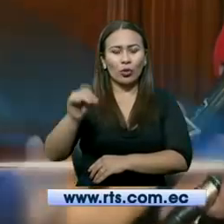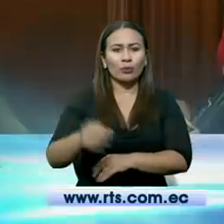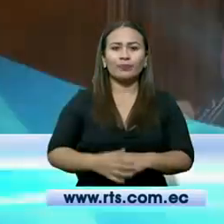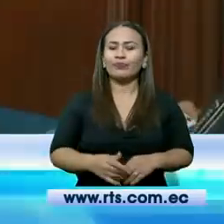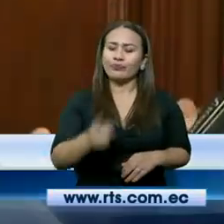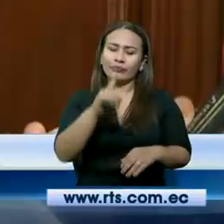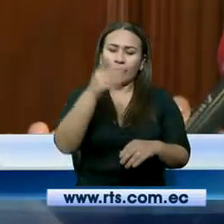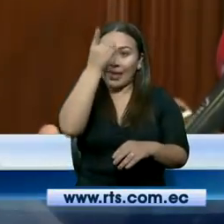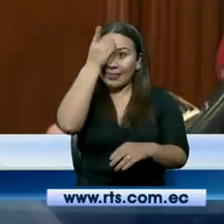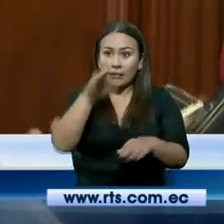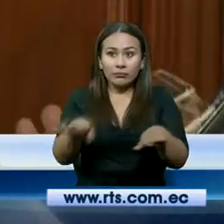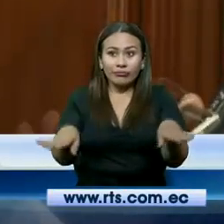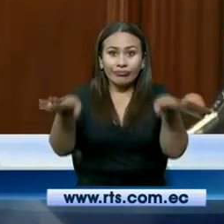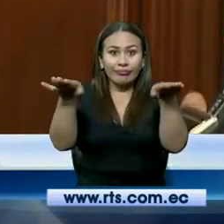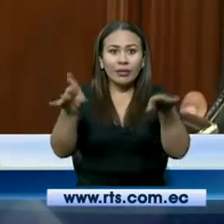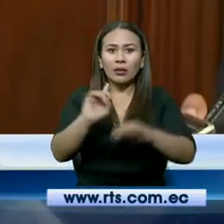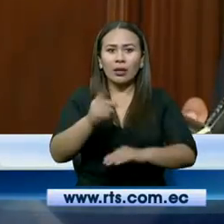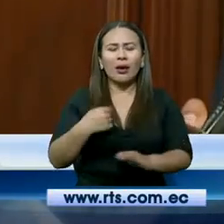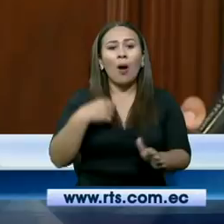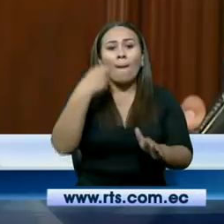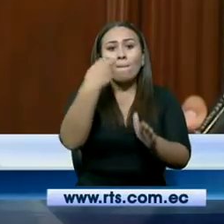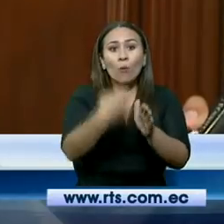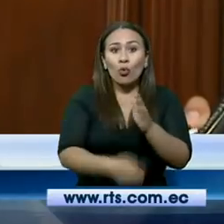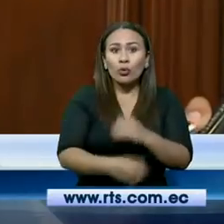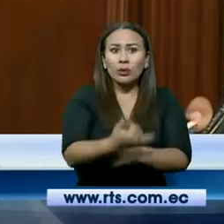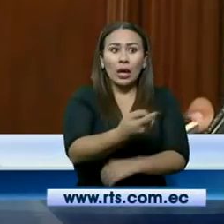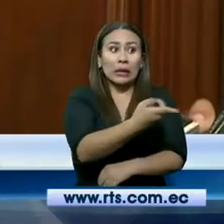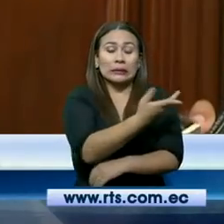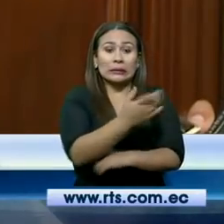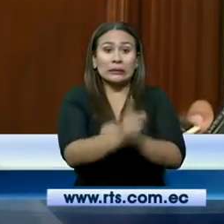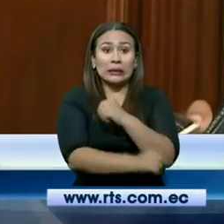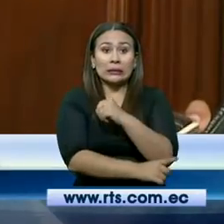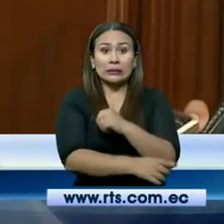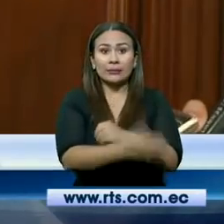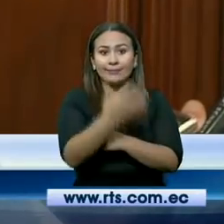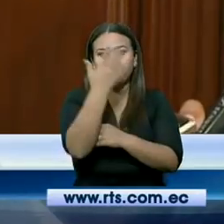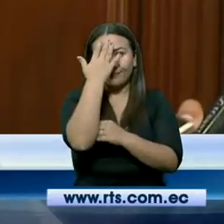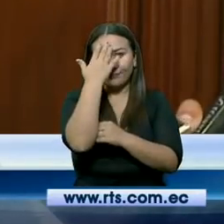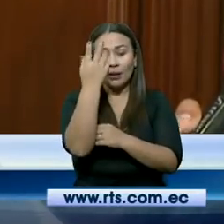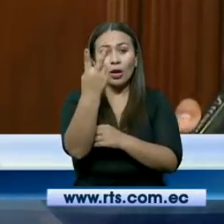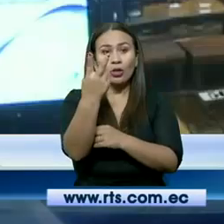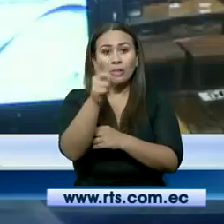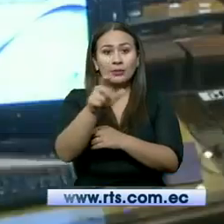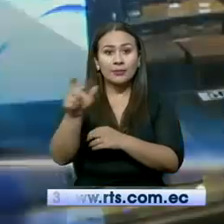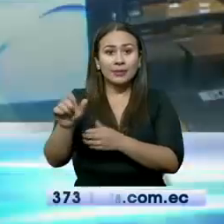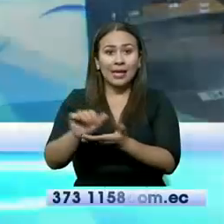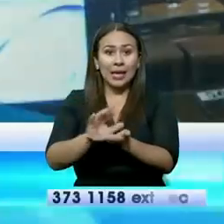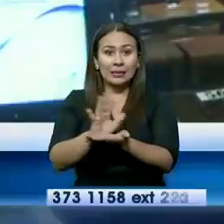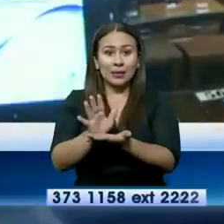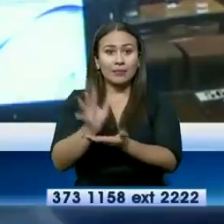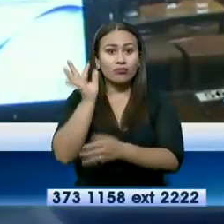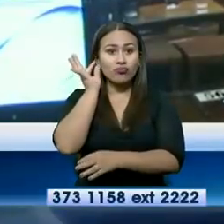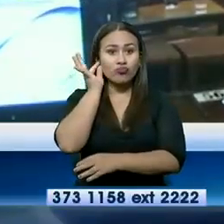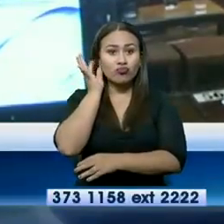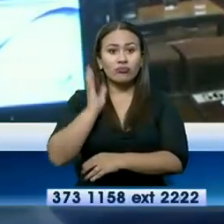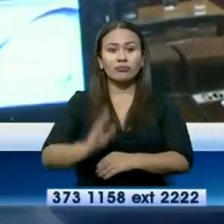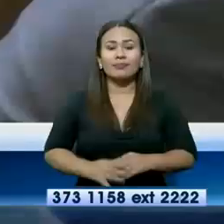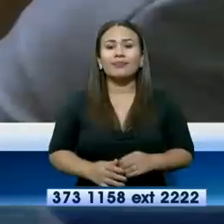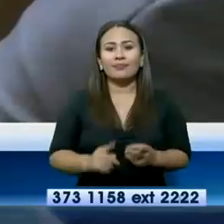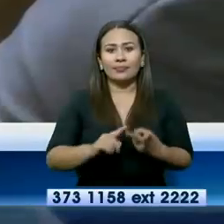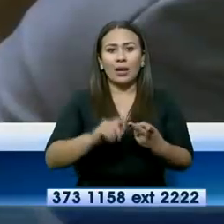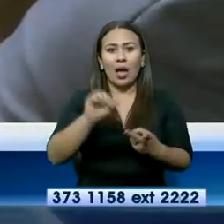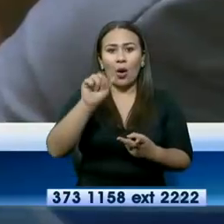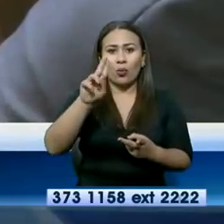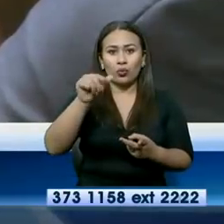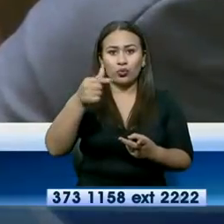proporcional, procedente, la sanción que se impuso a las dos asambleístas. Entre los sancionados también está Augusto Espinosa,